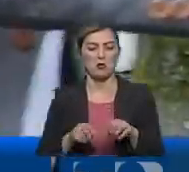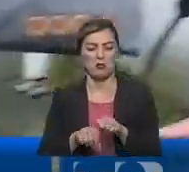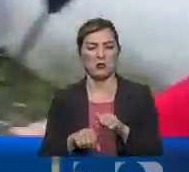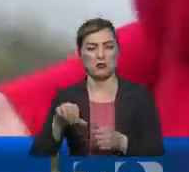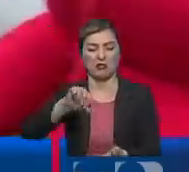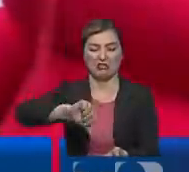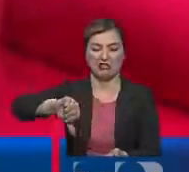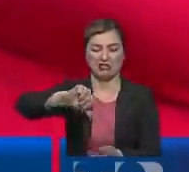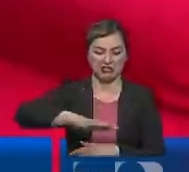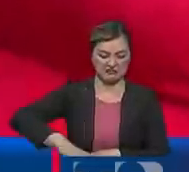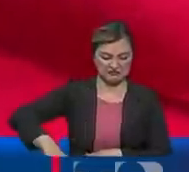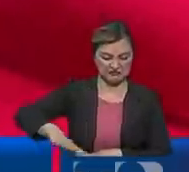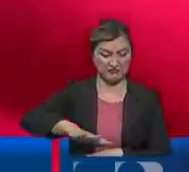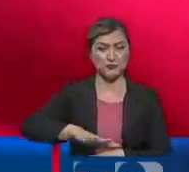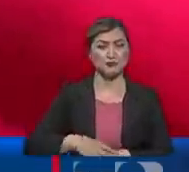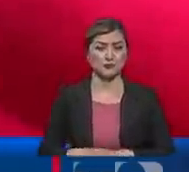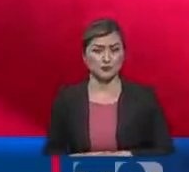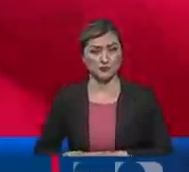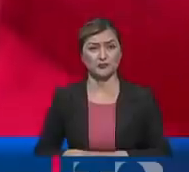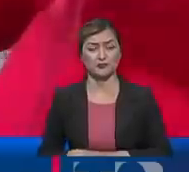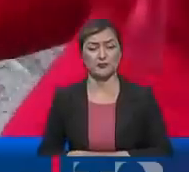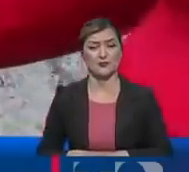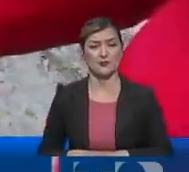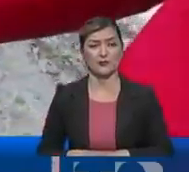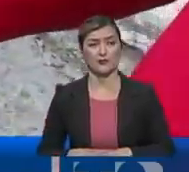aceite regado por toda la calle.